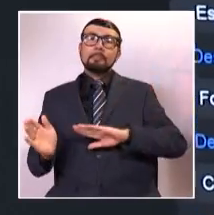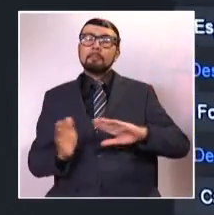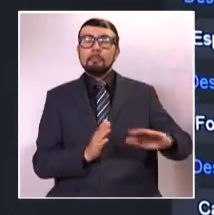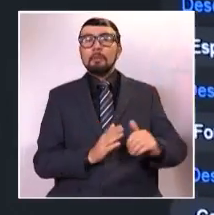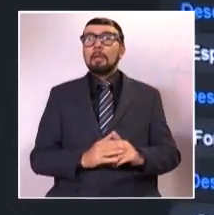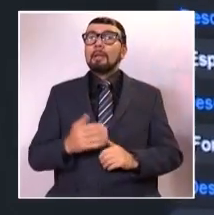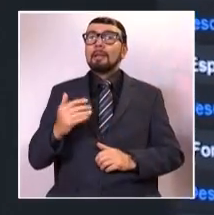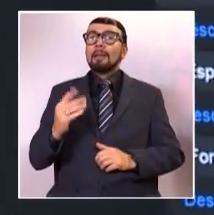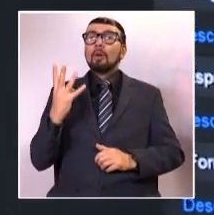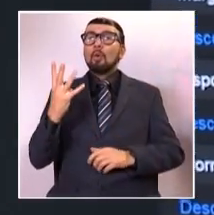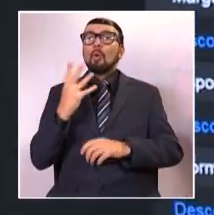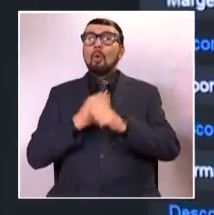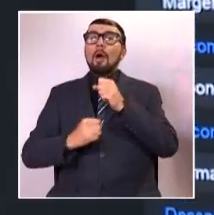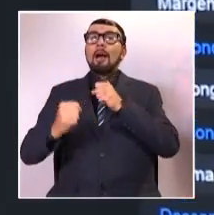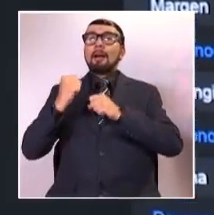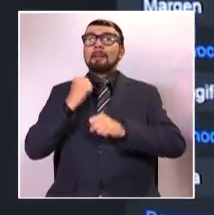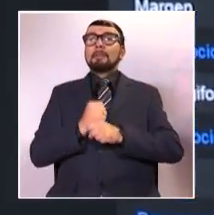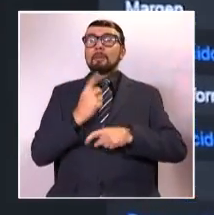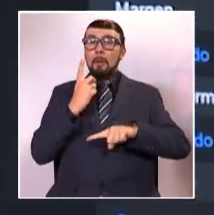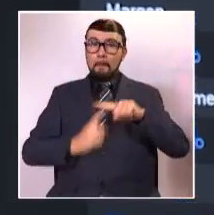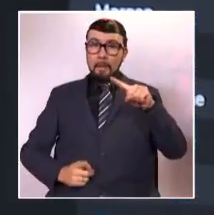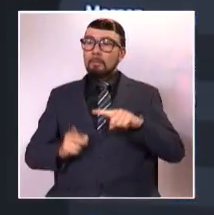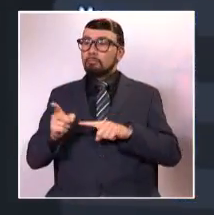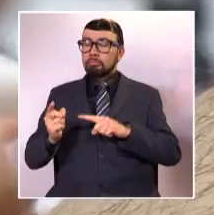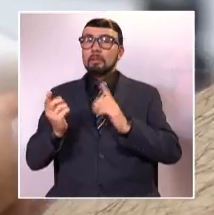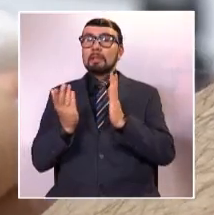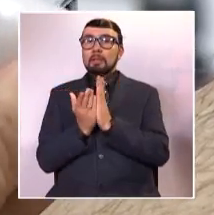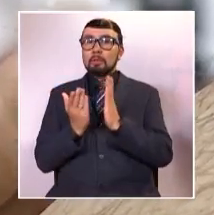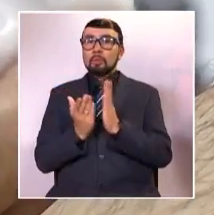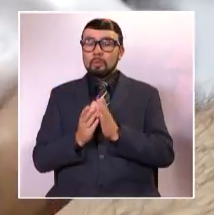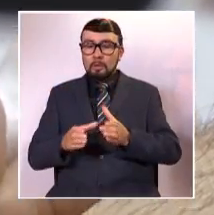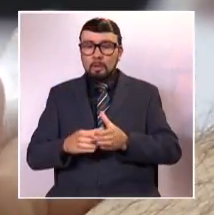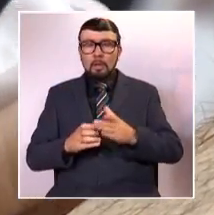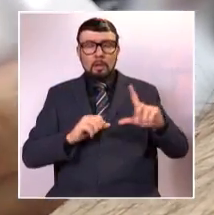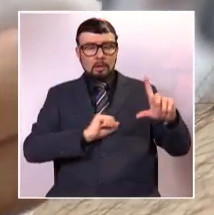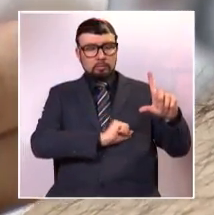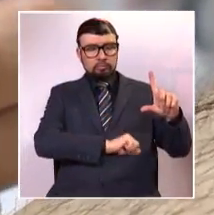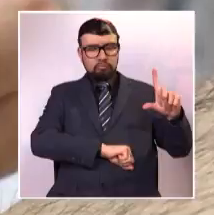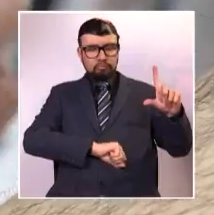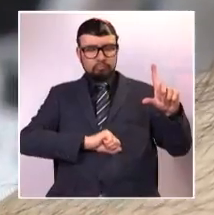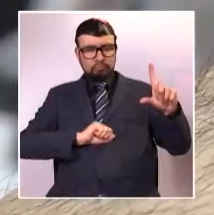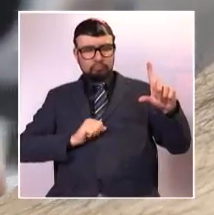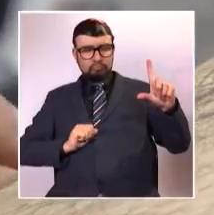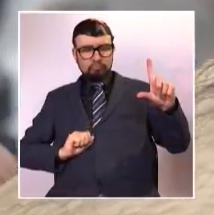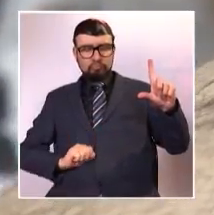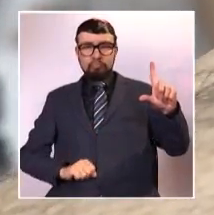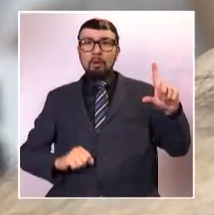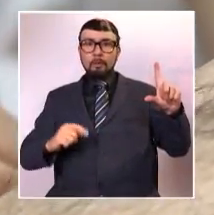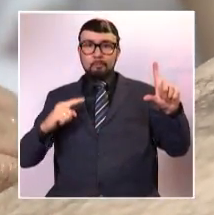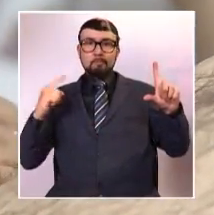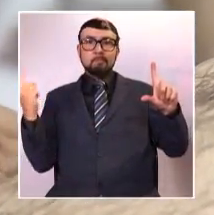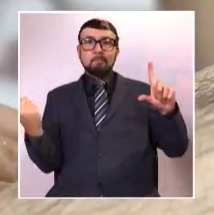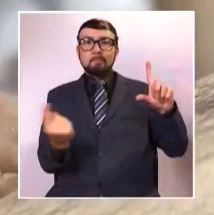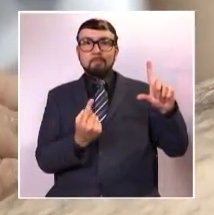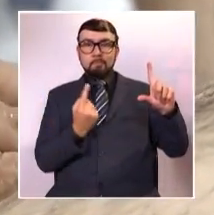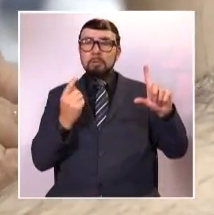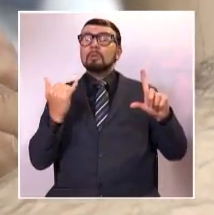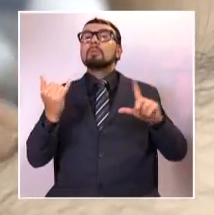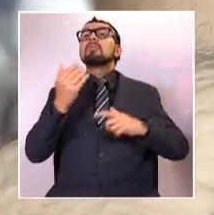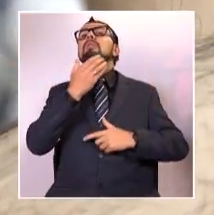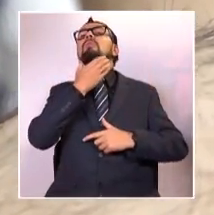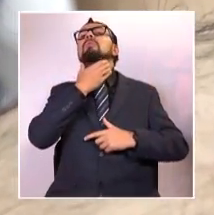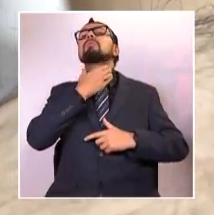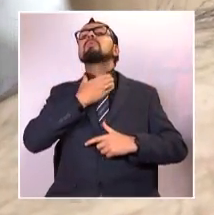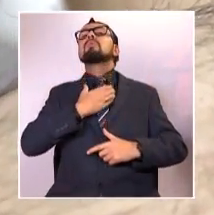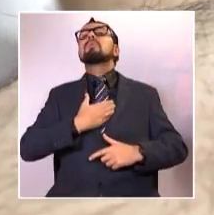hace 4 años y medio, un estudio ecográfico total, digamos general, desde el cuello hasta